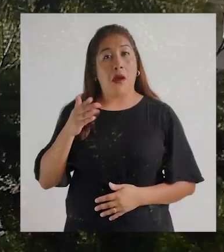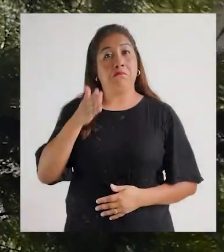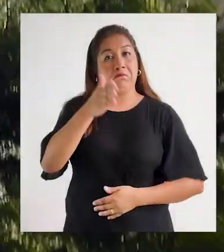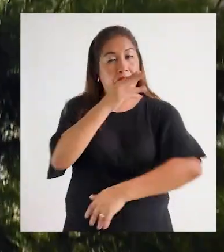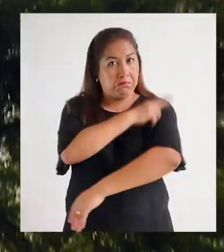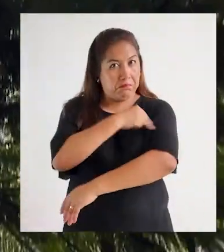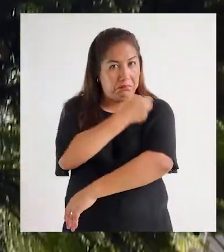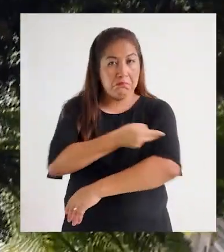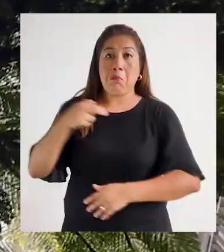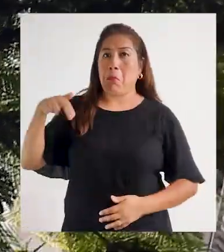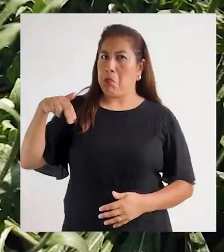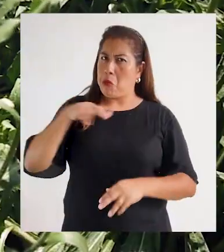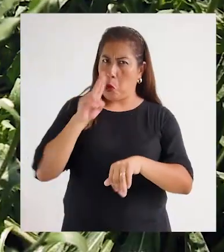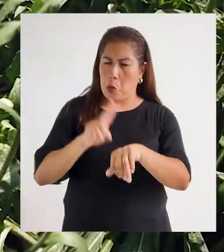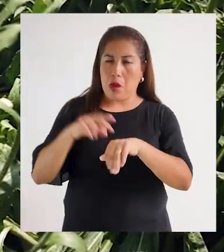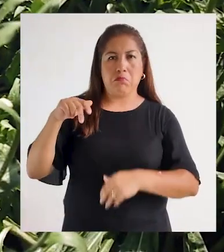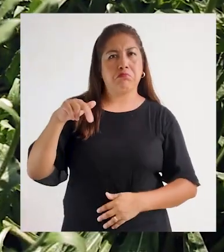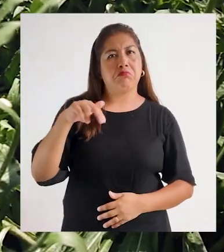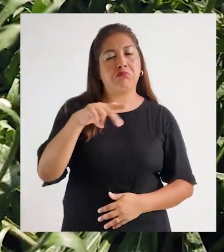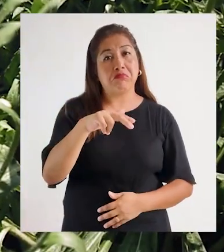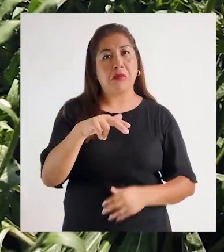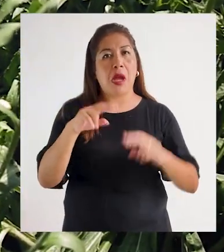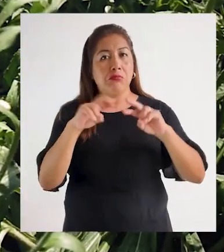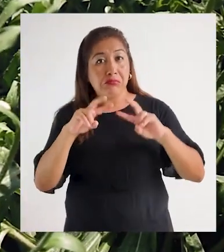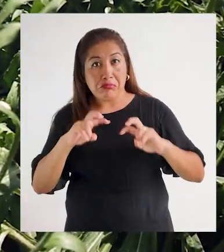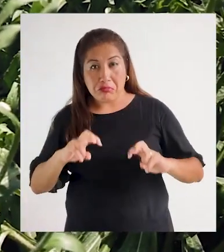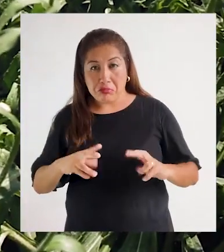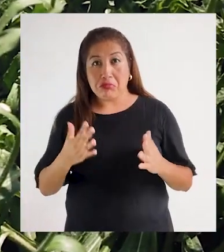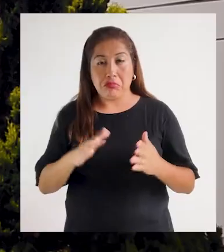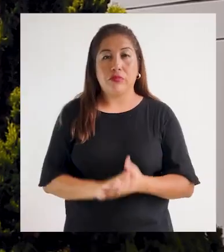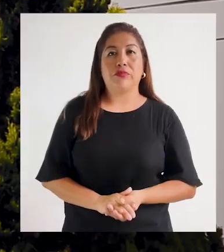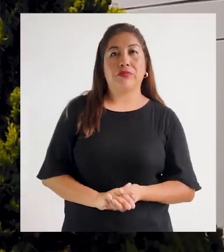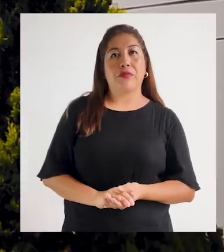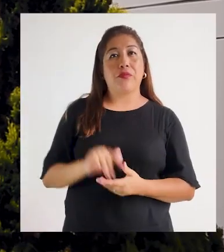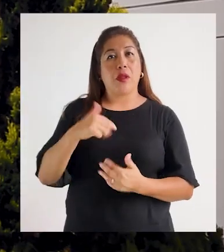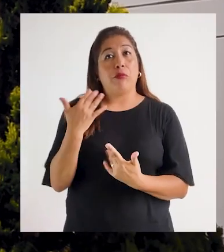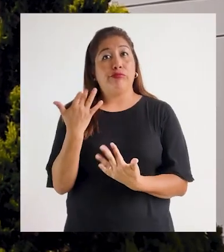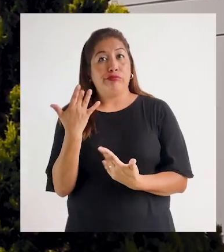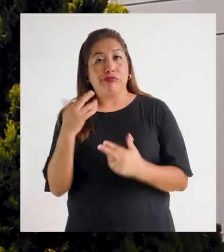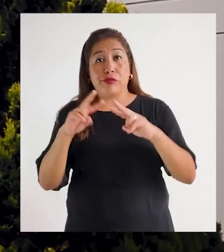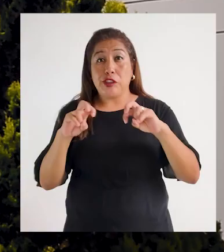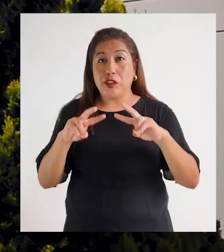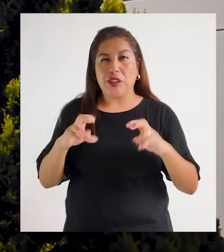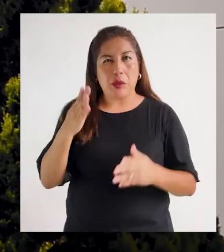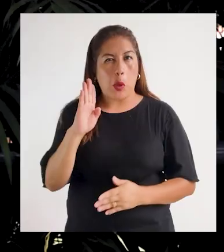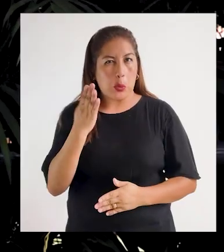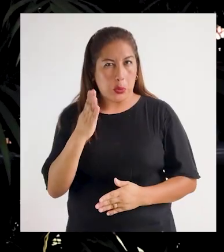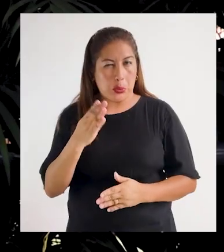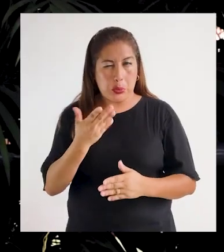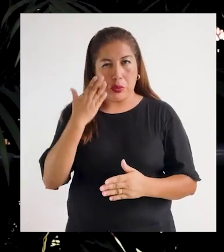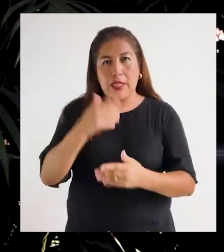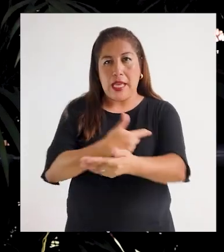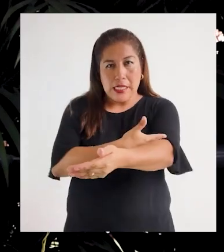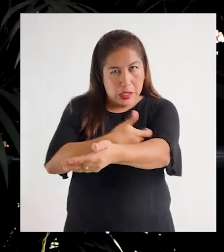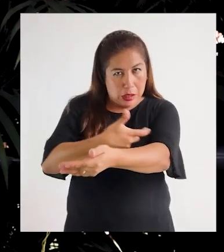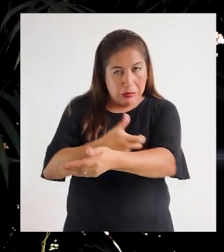De pronto voy al hospital caminando, me hacen unos análisis y en ese rato de esperar los análisis de